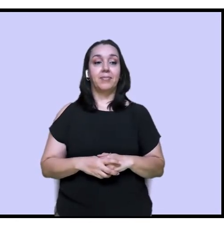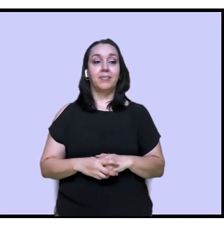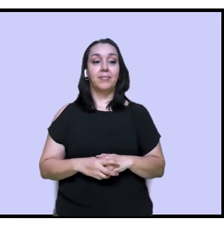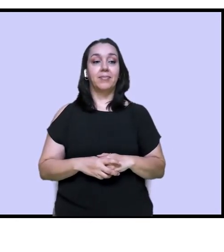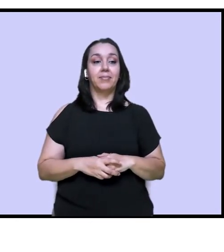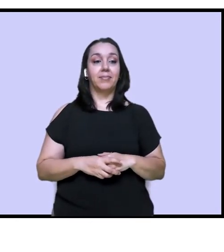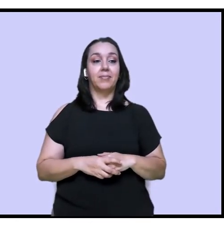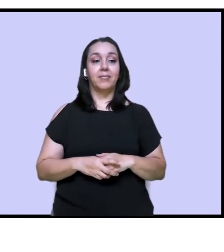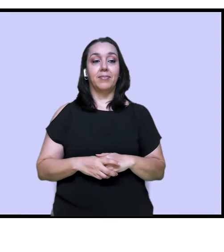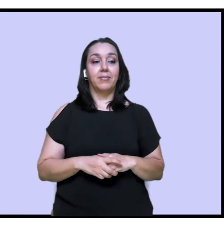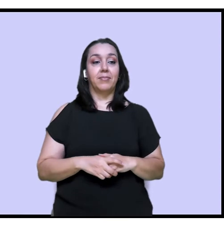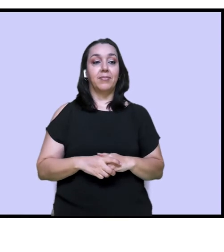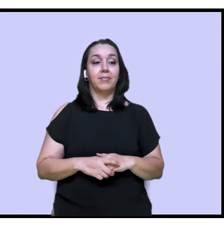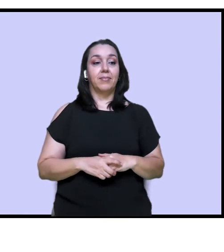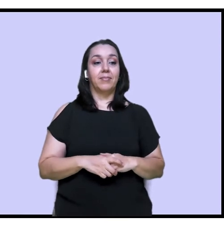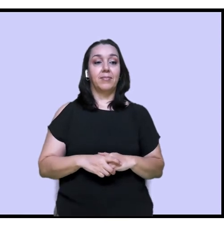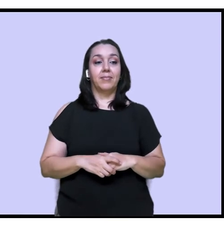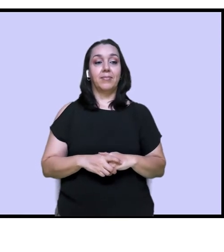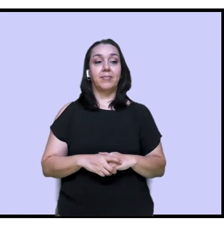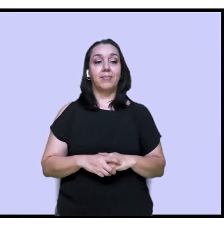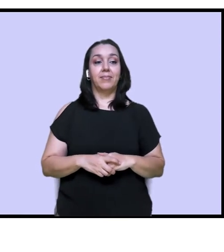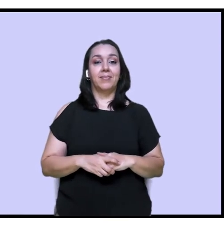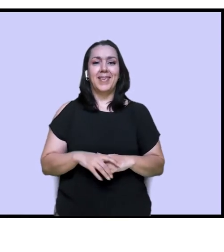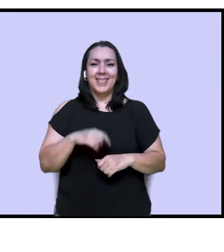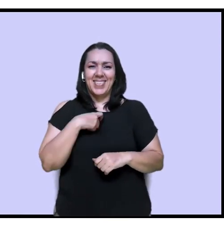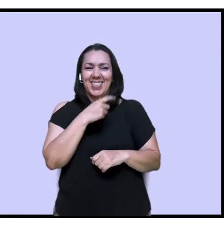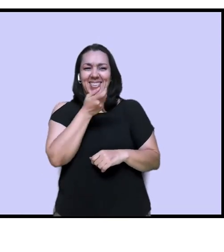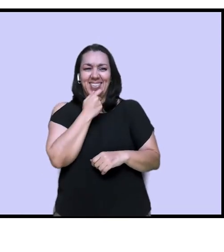Lo siento. No, no.